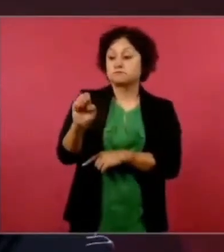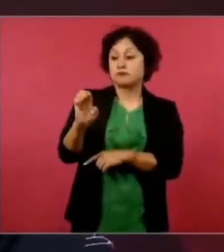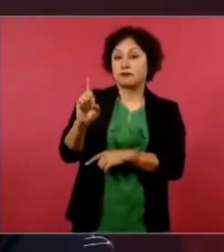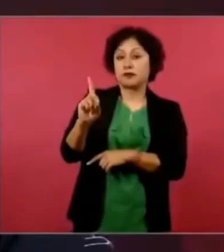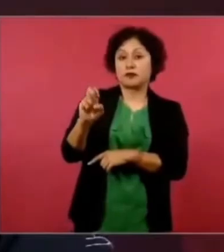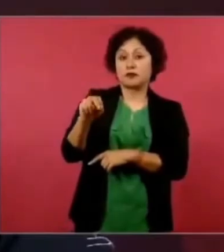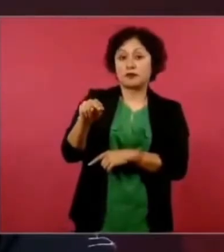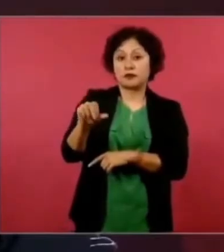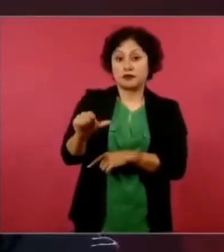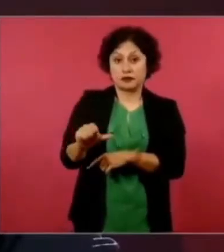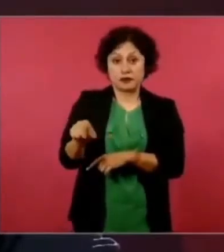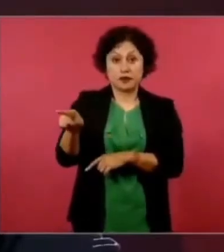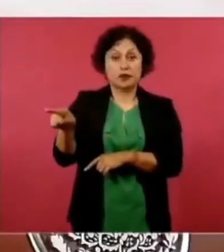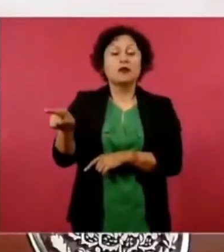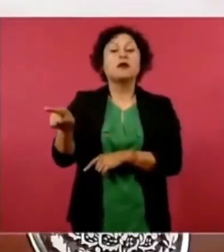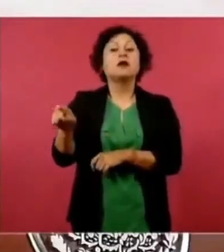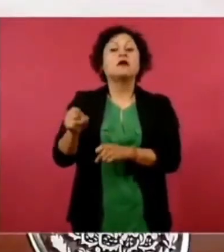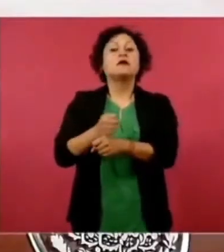institución